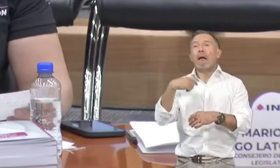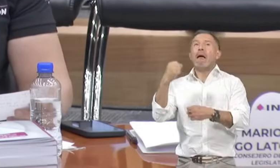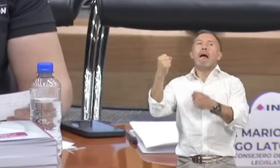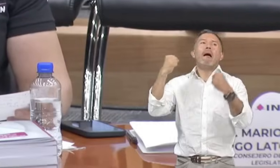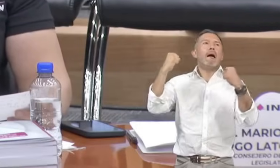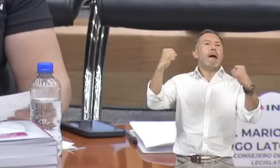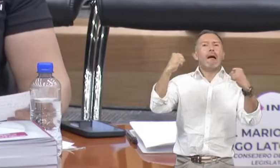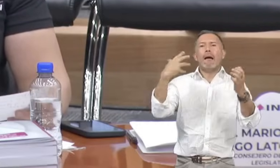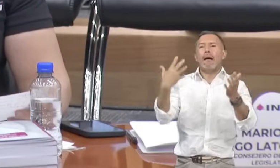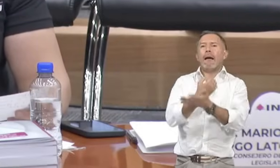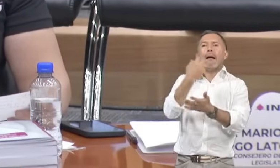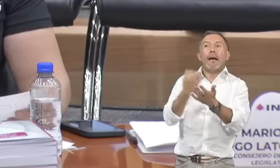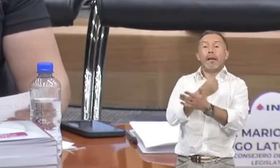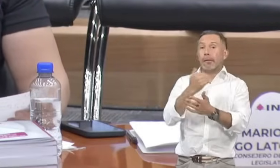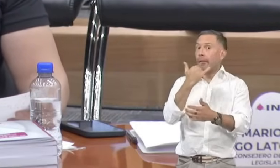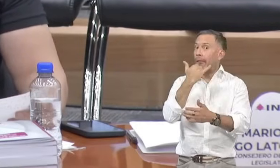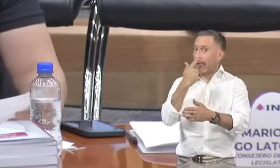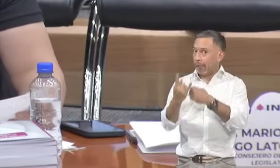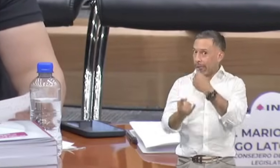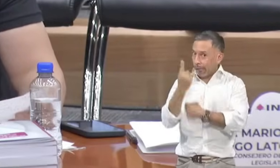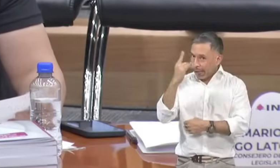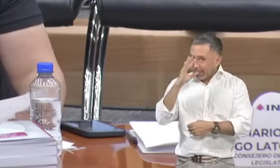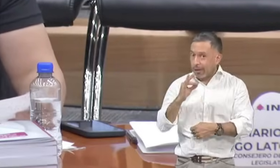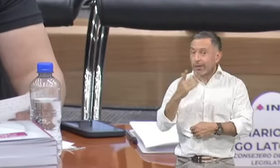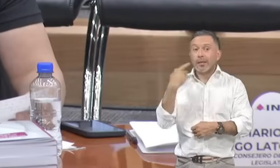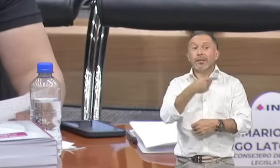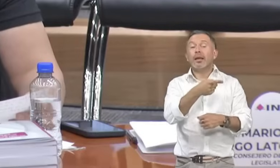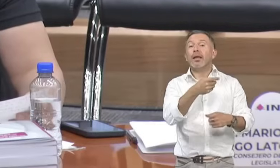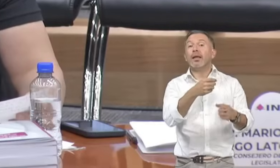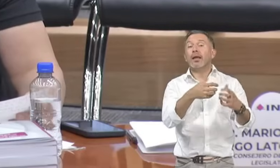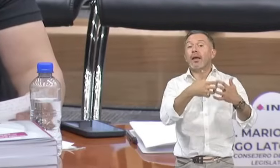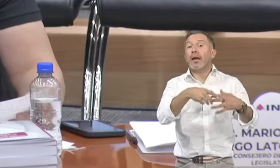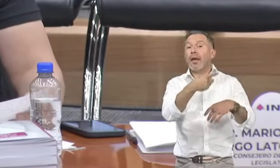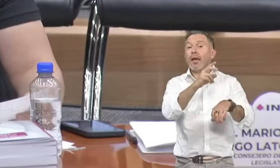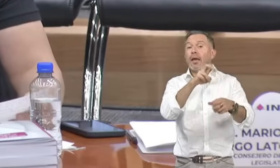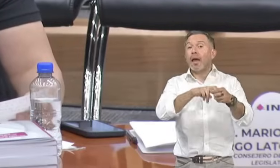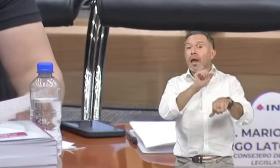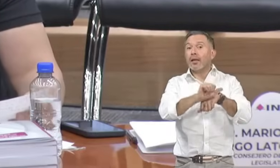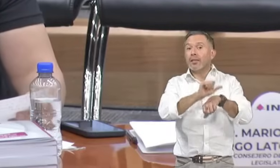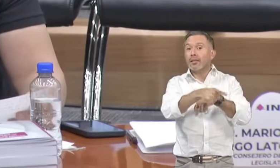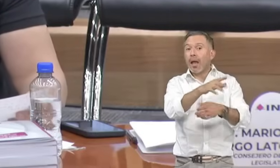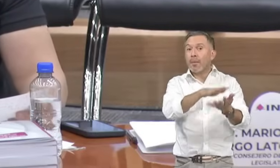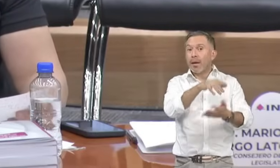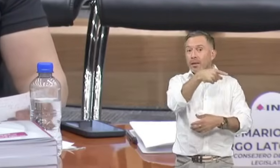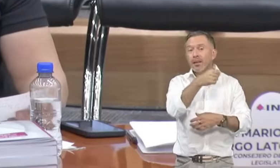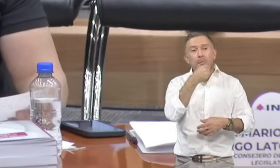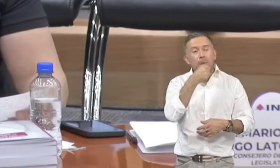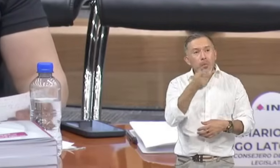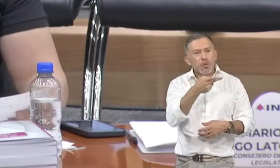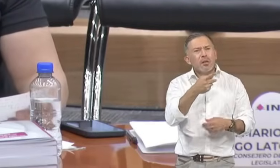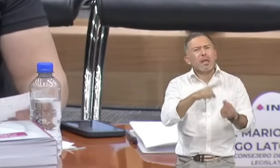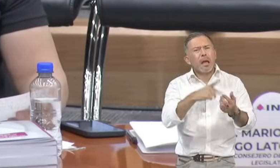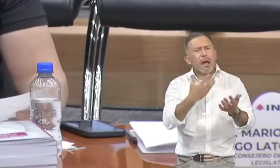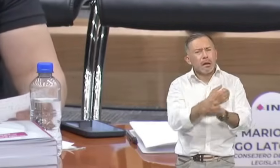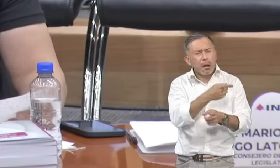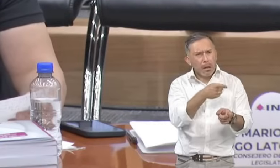triunfalismos. Todas las casas encuestadoras en Argentina, la mayoría de ellas, no le daban el triunfo a quien hoy ostenta la